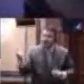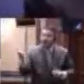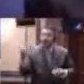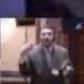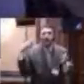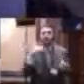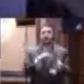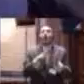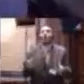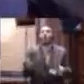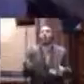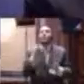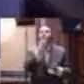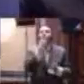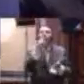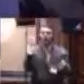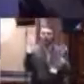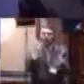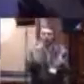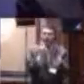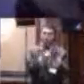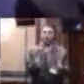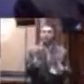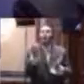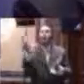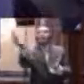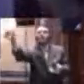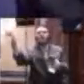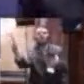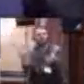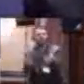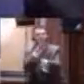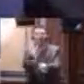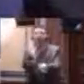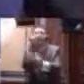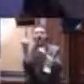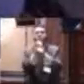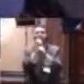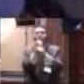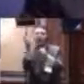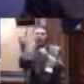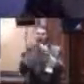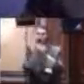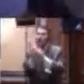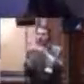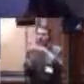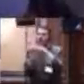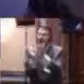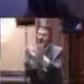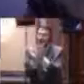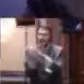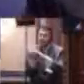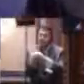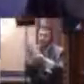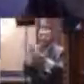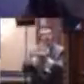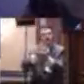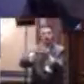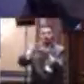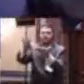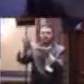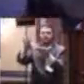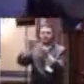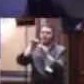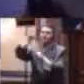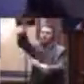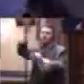decidir cancelar el permiso, la concesión, si la violación la comete la